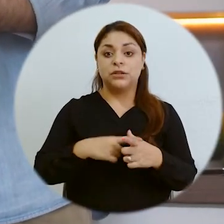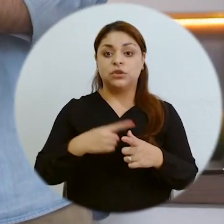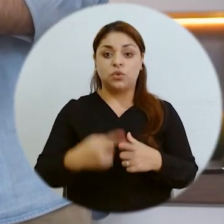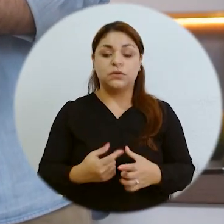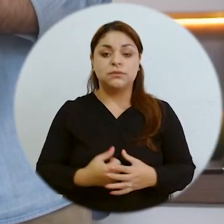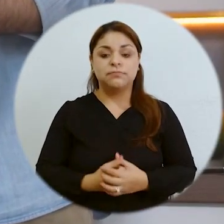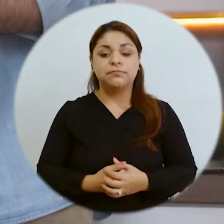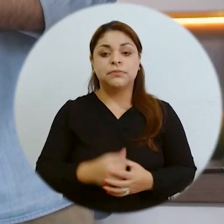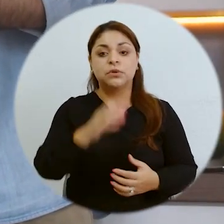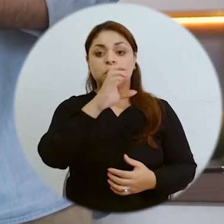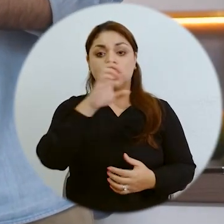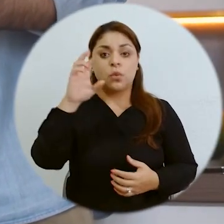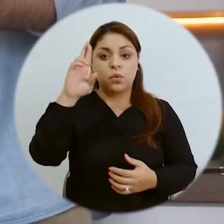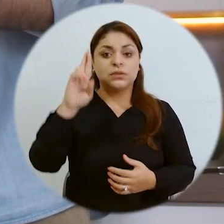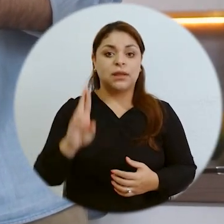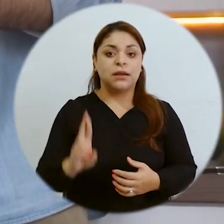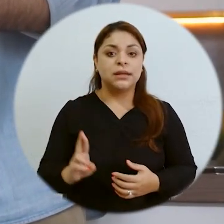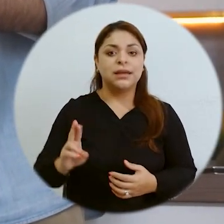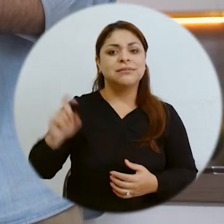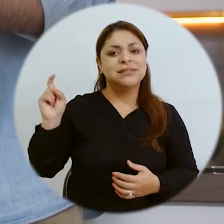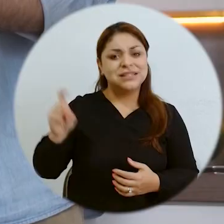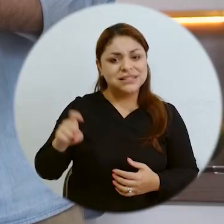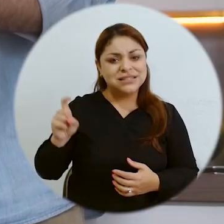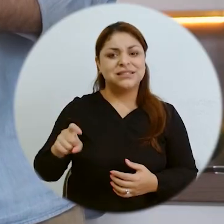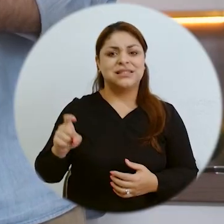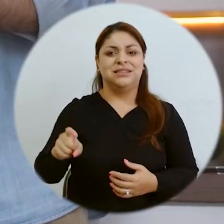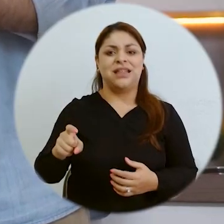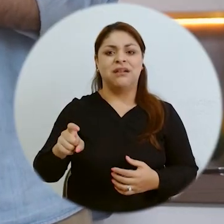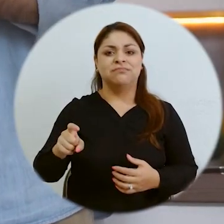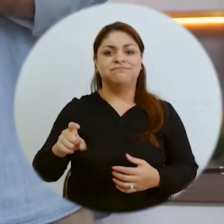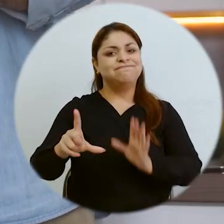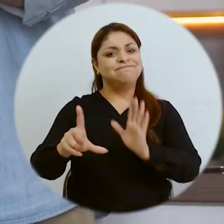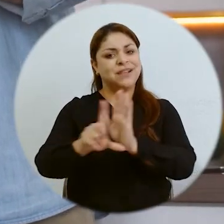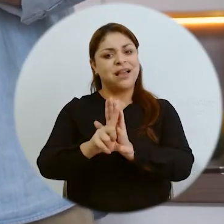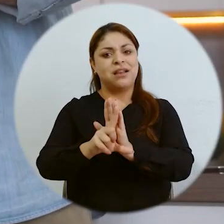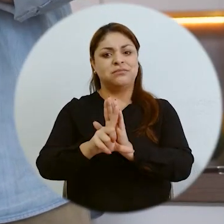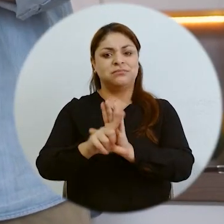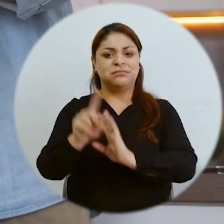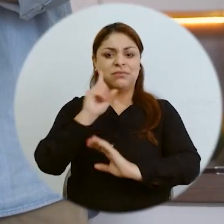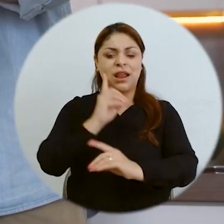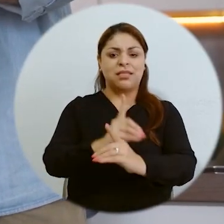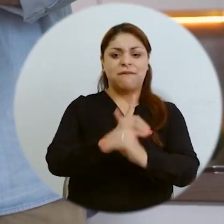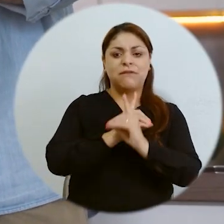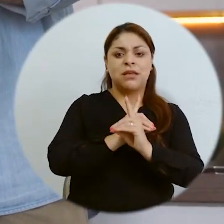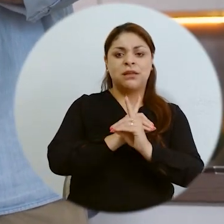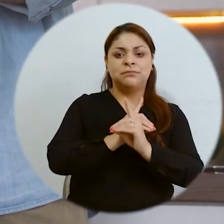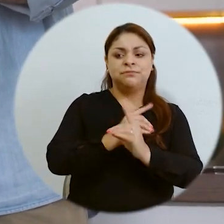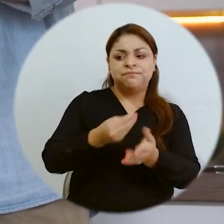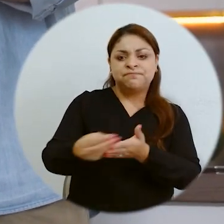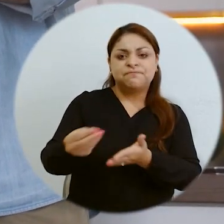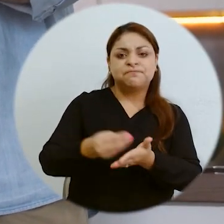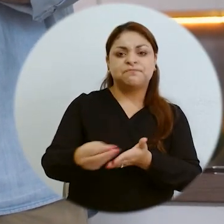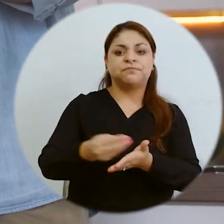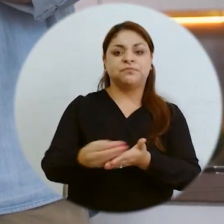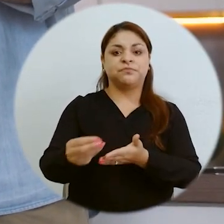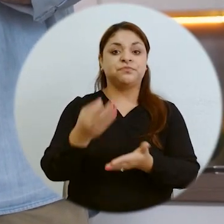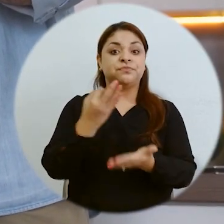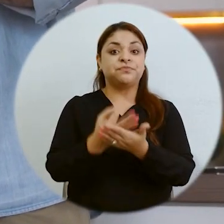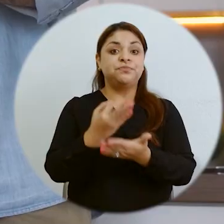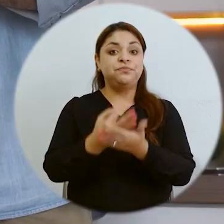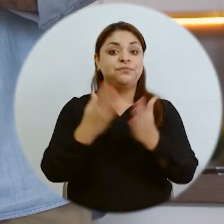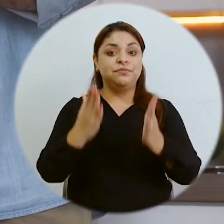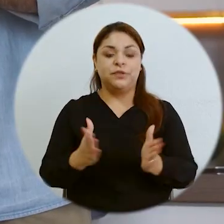es privada. Y entonces las utilidades se van sacando. Y ya lo hemos visto ahora con los que han quebrado, de Cifin, Aldesa,